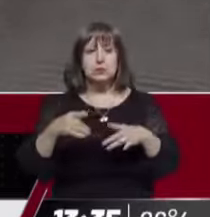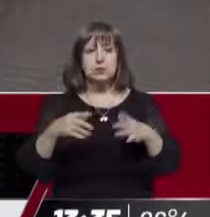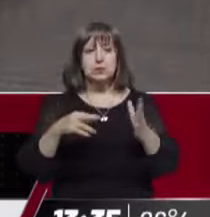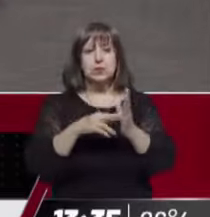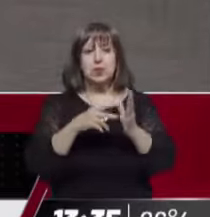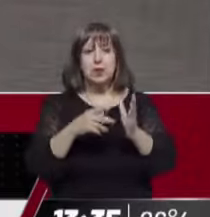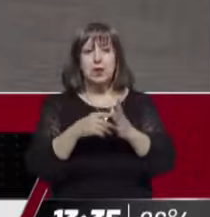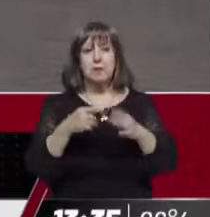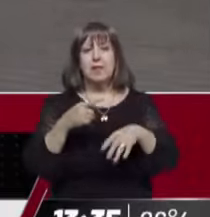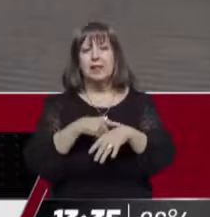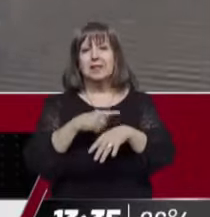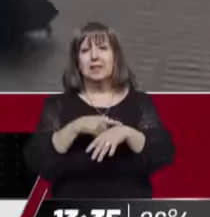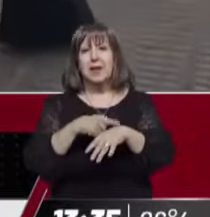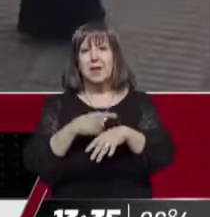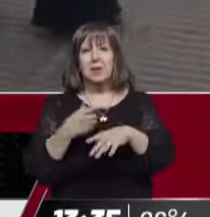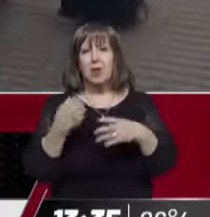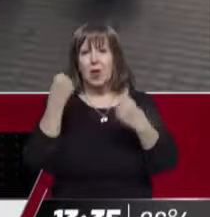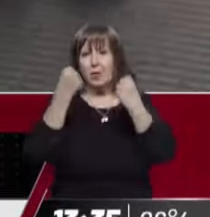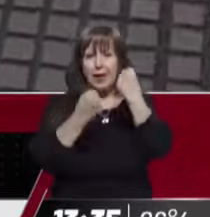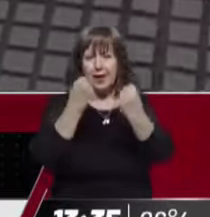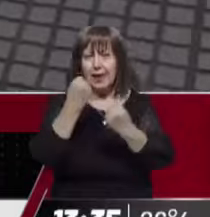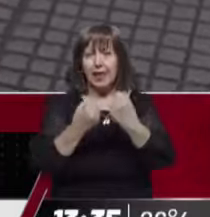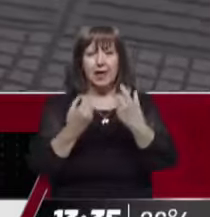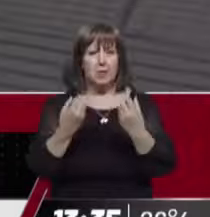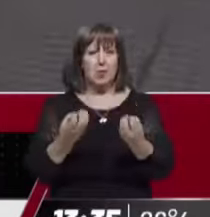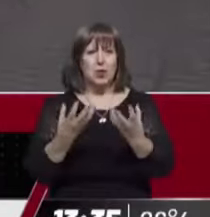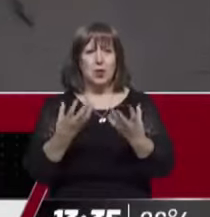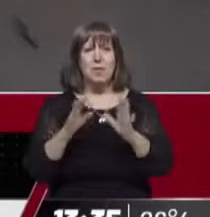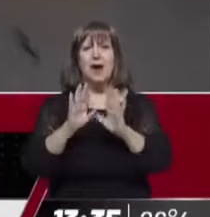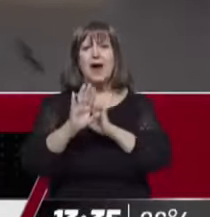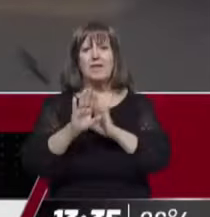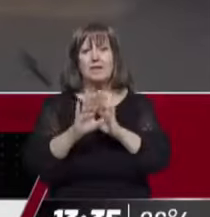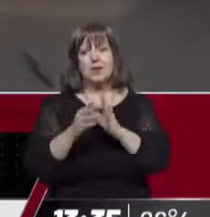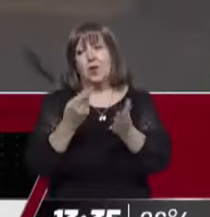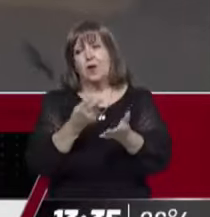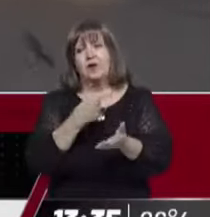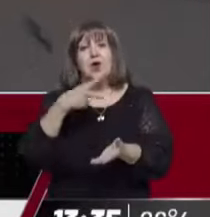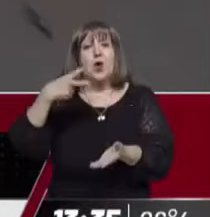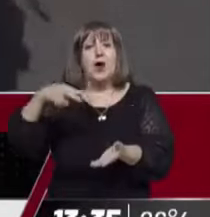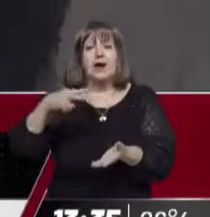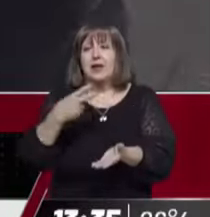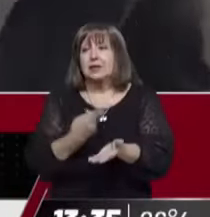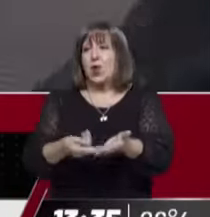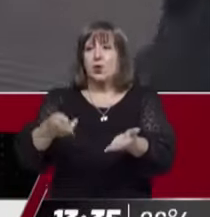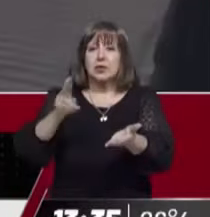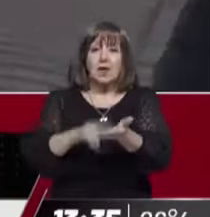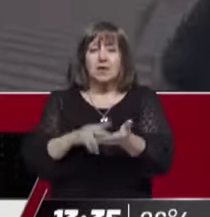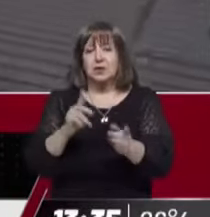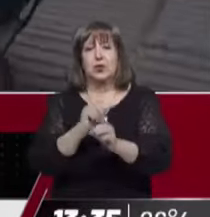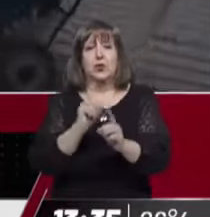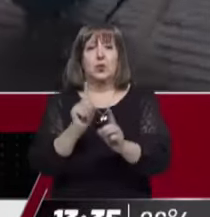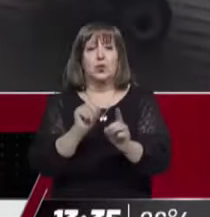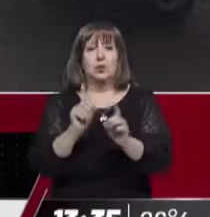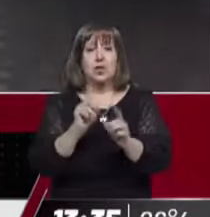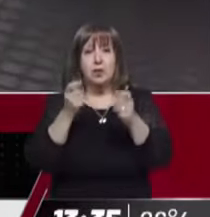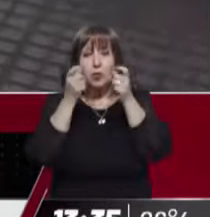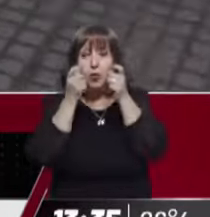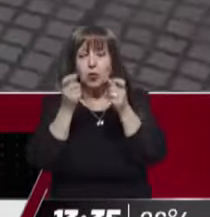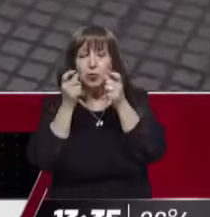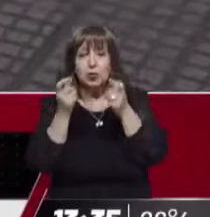complicada a la hora que salían y a la hora que se da la pelea. Y sobre todo para evitar que esto vuelva a ocurrir, ¿no? Claro. De ahora en adelante.